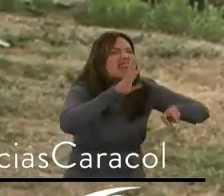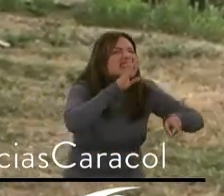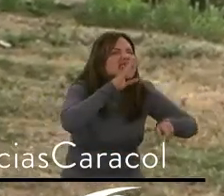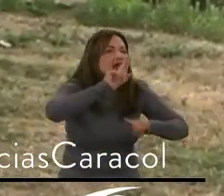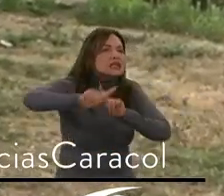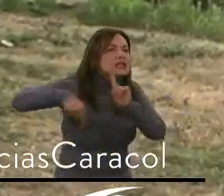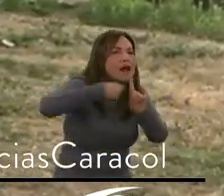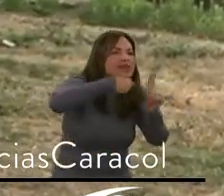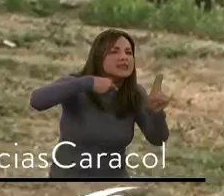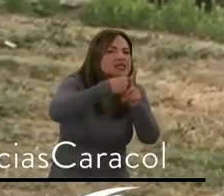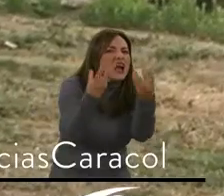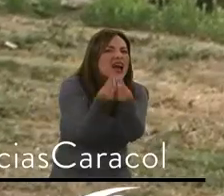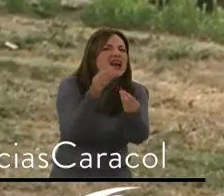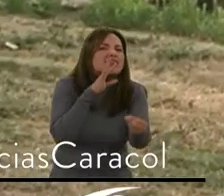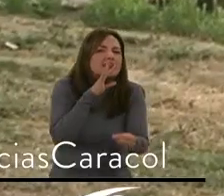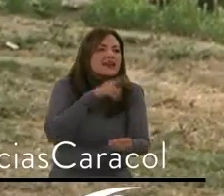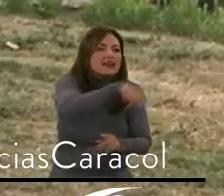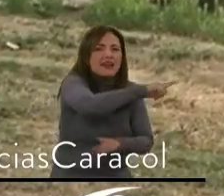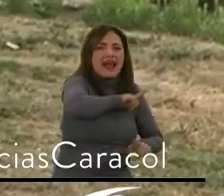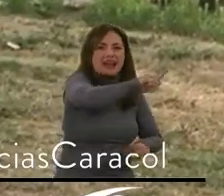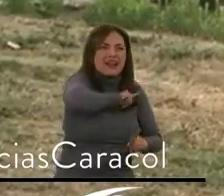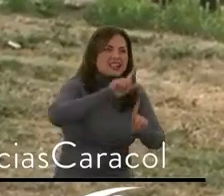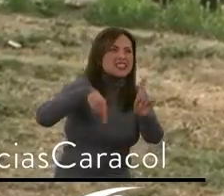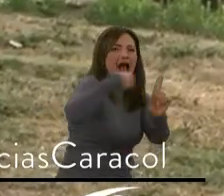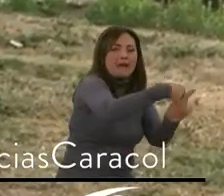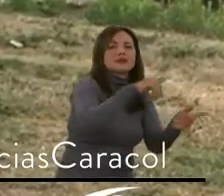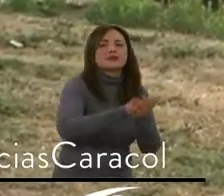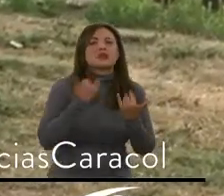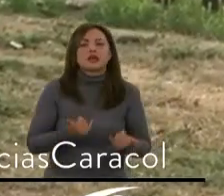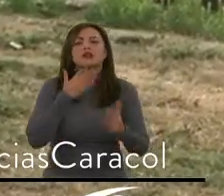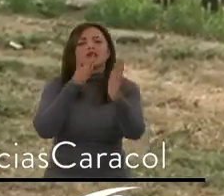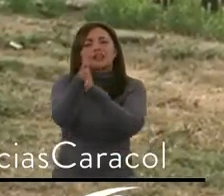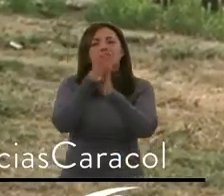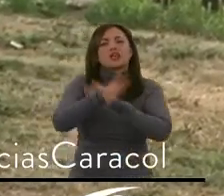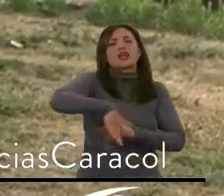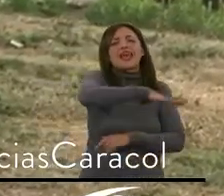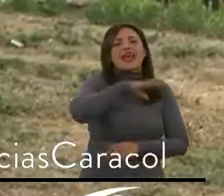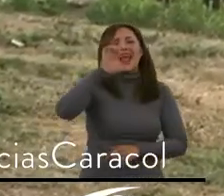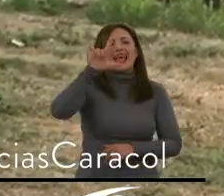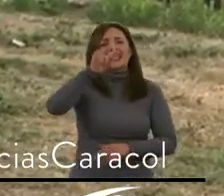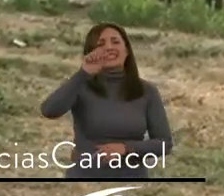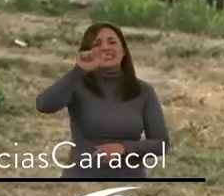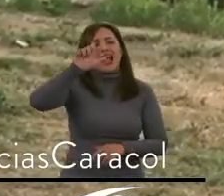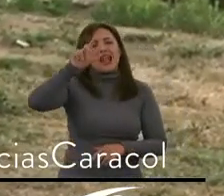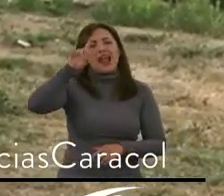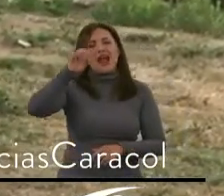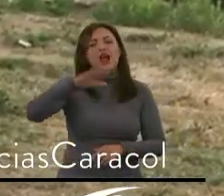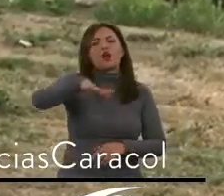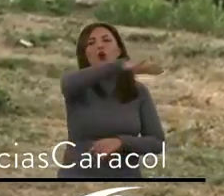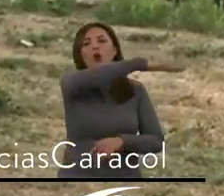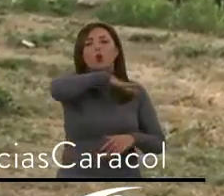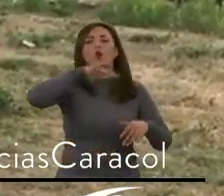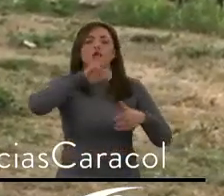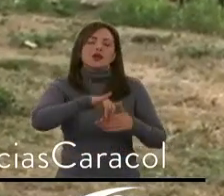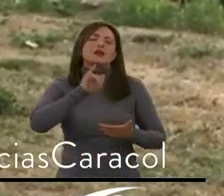a los líderes. La información hasta ahora desde el corregimiento del Salado, jurisdicción del municipio del Carmen de Bolívar. Yesenia Carrillo, Noticias Caracol.